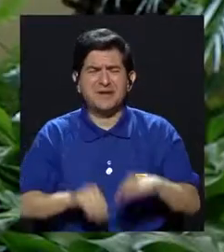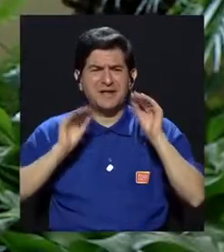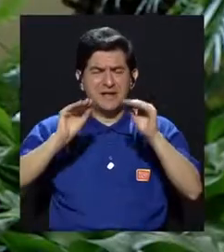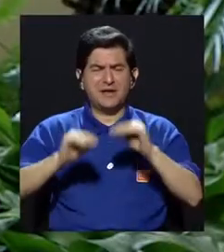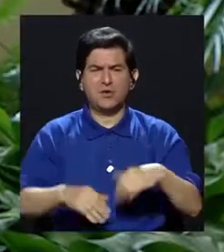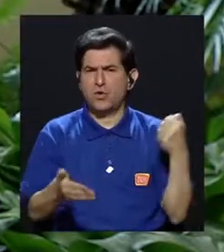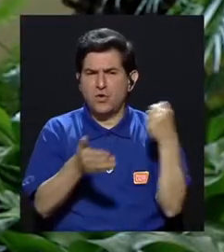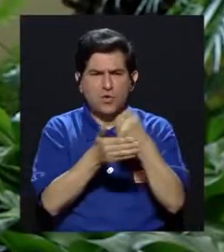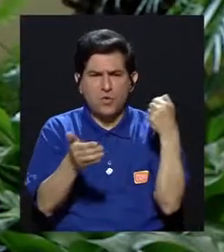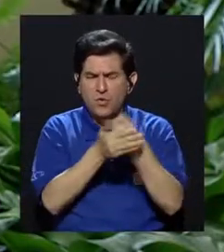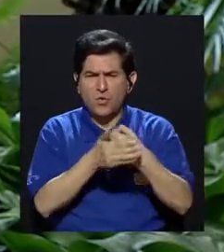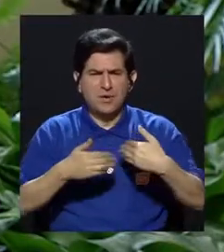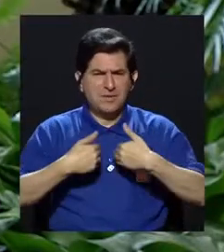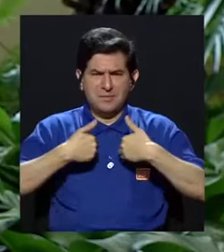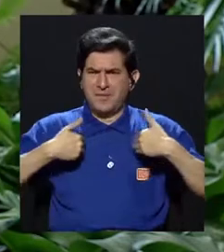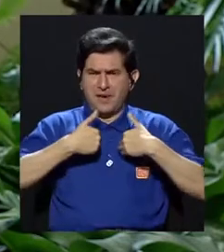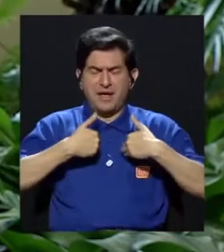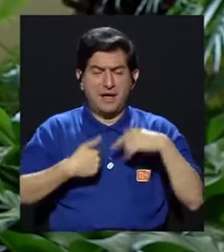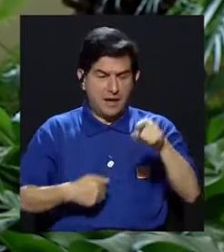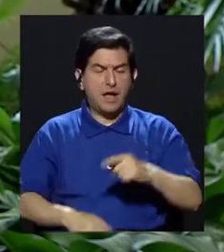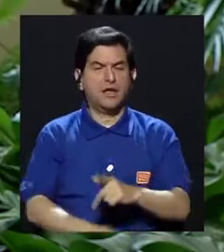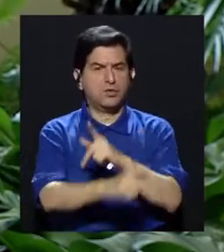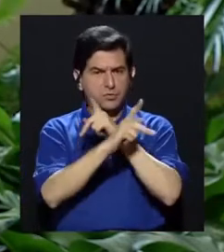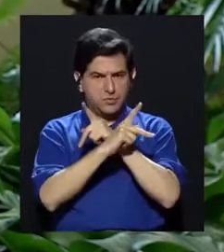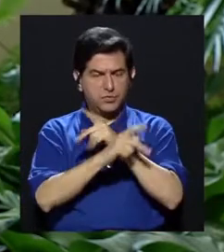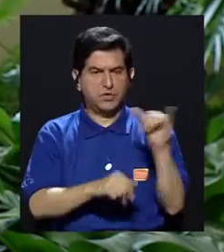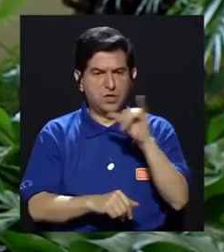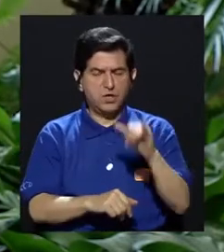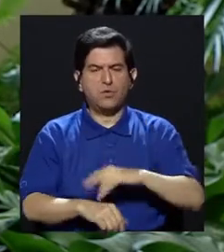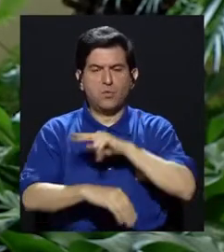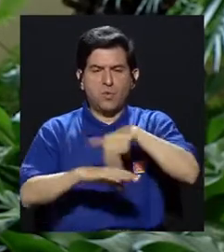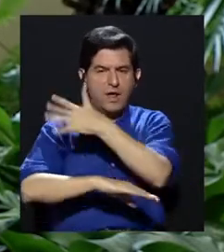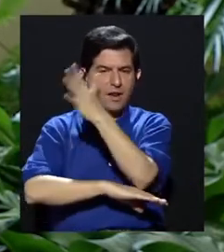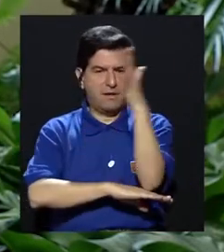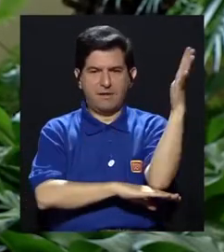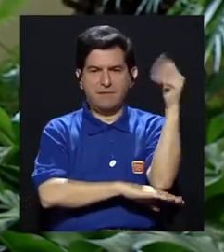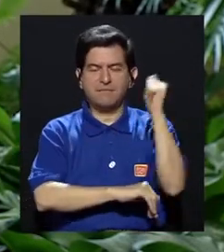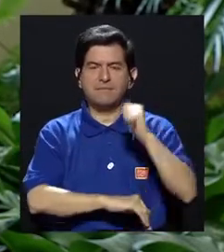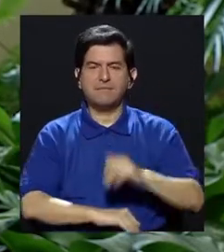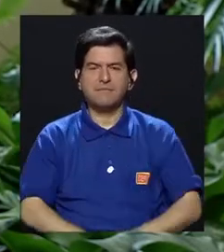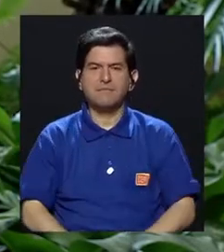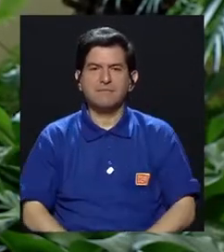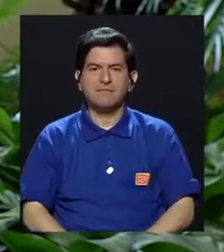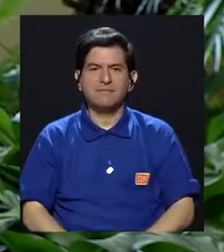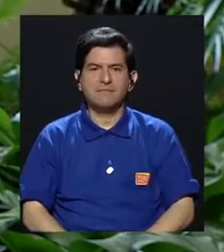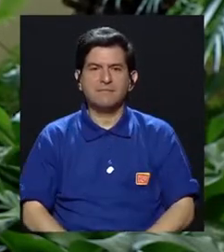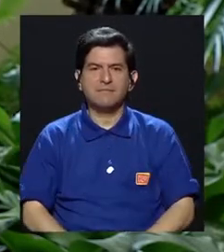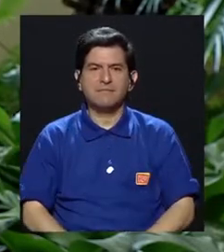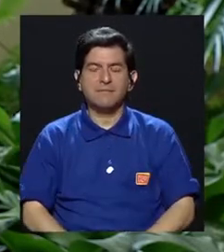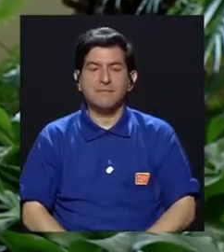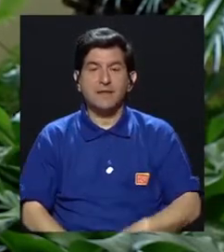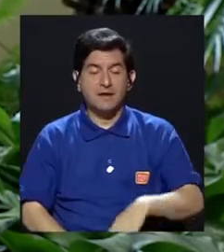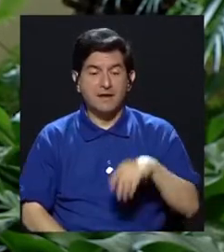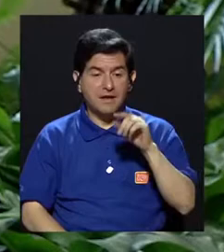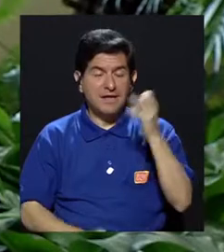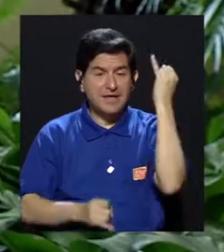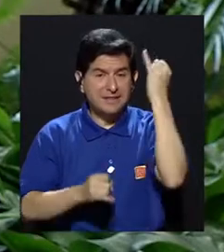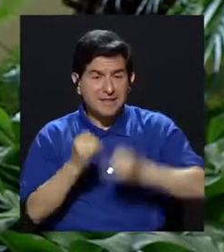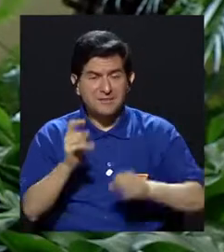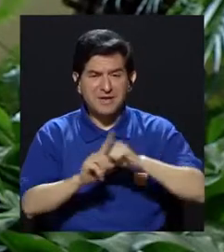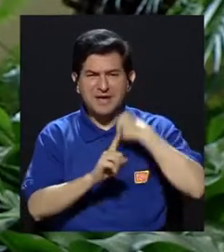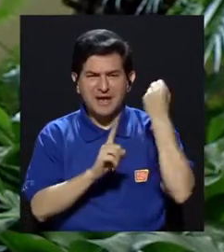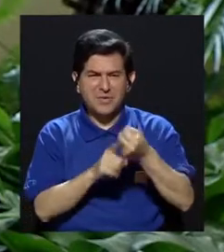golpear a un animalito desde que son pequeños, porque a los animales hay que protegerlos, al igual que a la naturaleza, uh-huh. y terminar con la